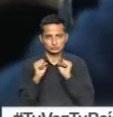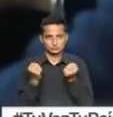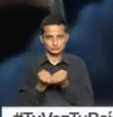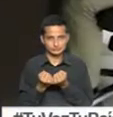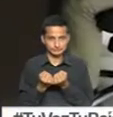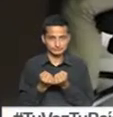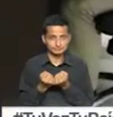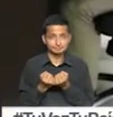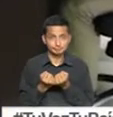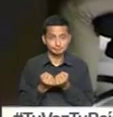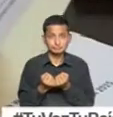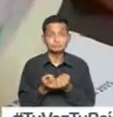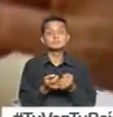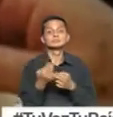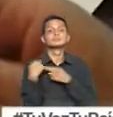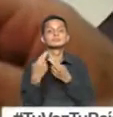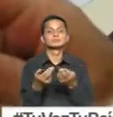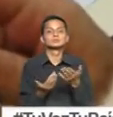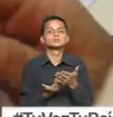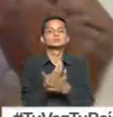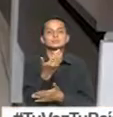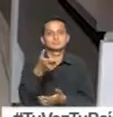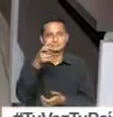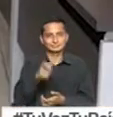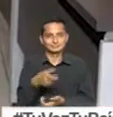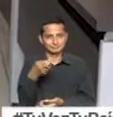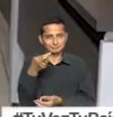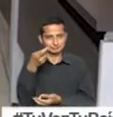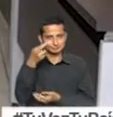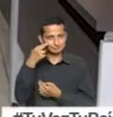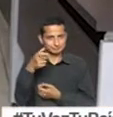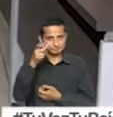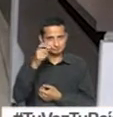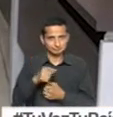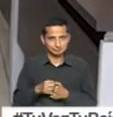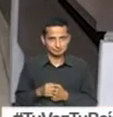Control Social para designar al nuevo fiscal general del Estado.